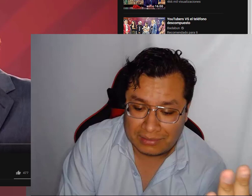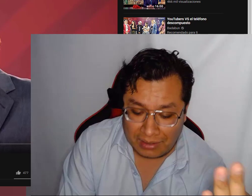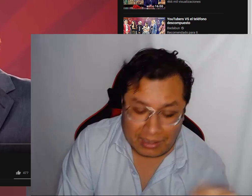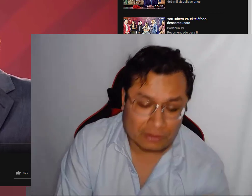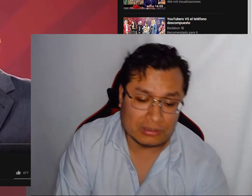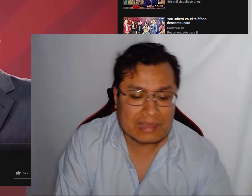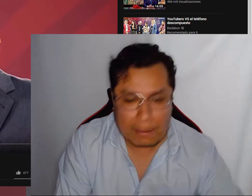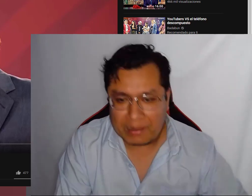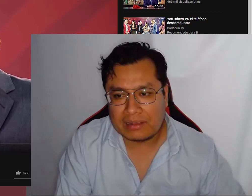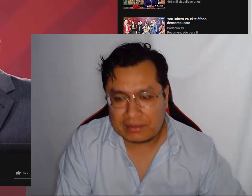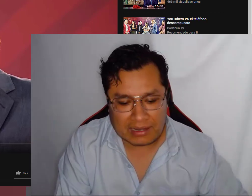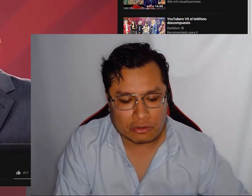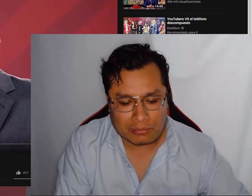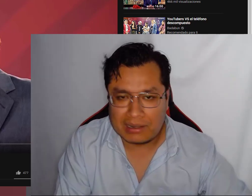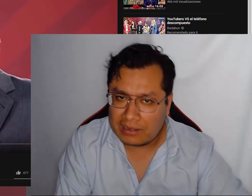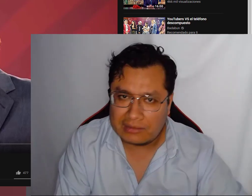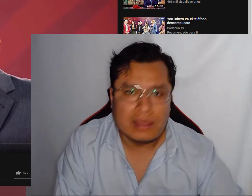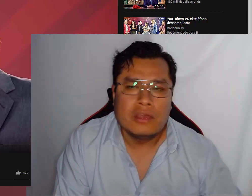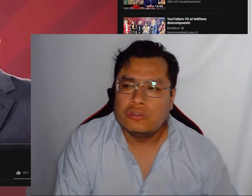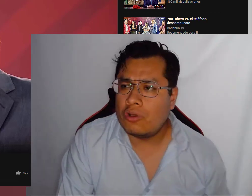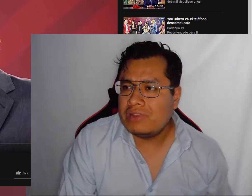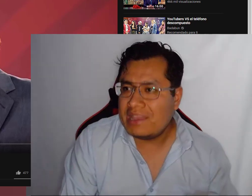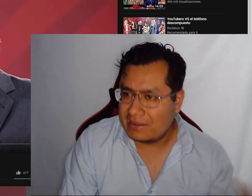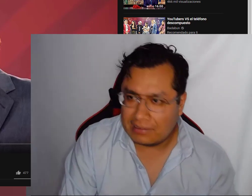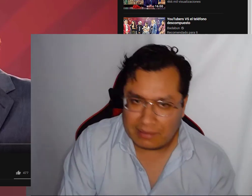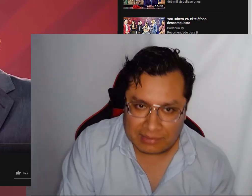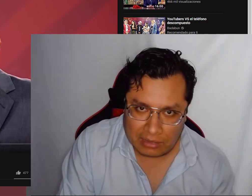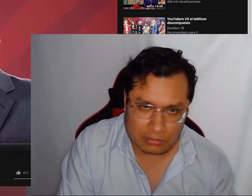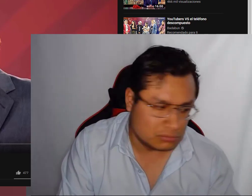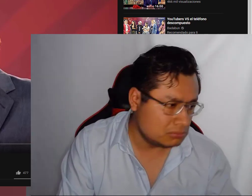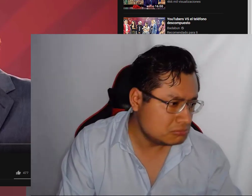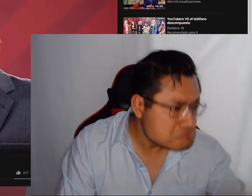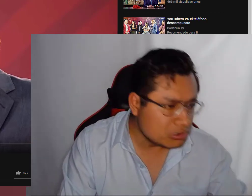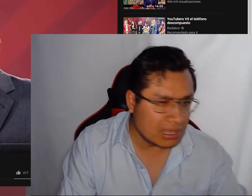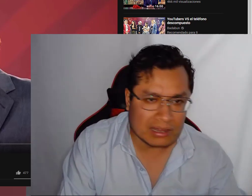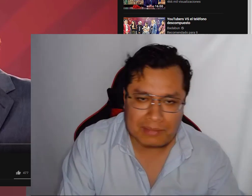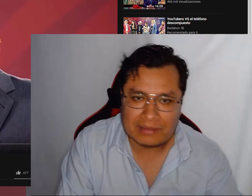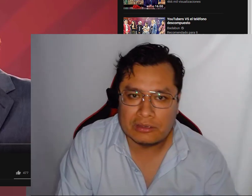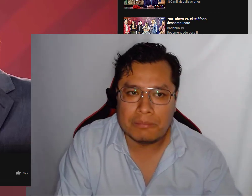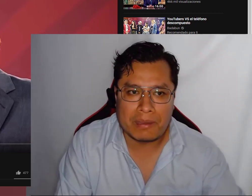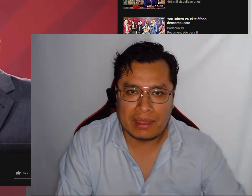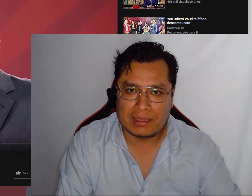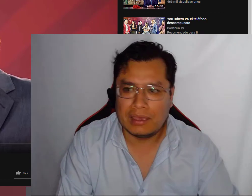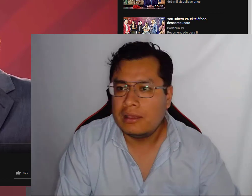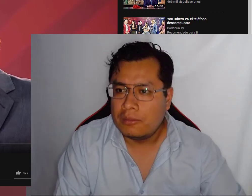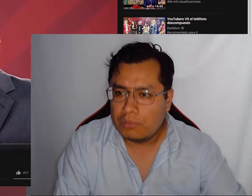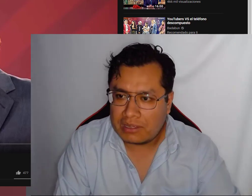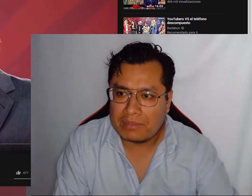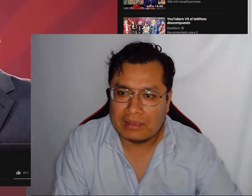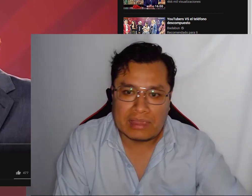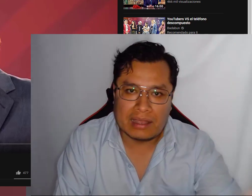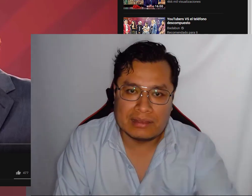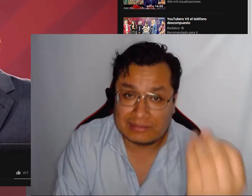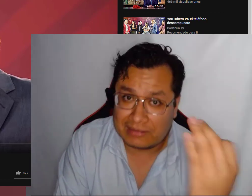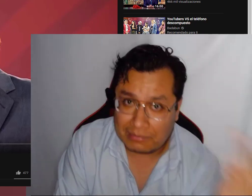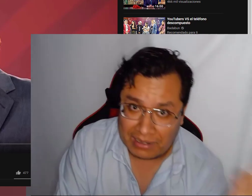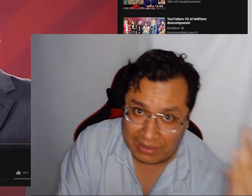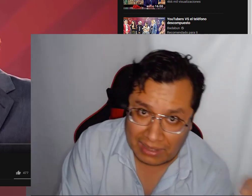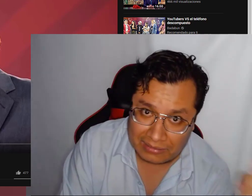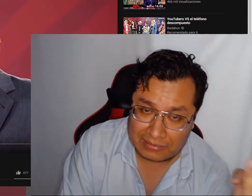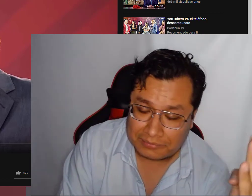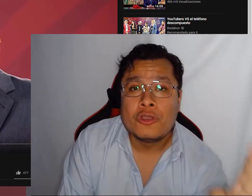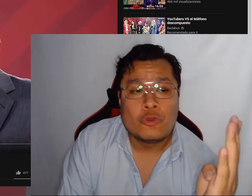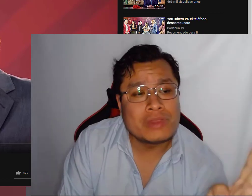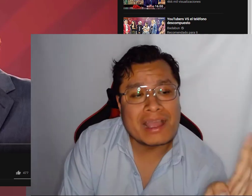no sé inglés entonces que aprendan desde la normal inglés no a un inglés ha avanzado un inglés básico para que pues también tengan estas